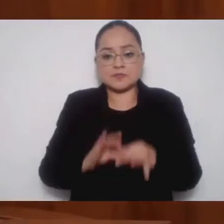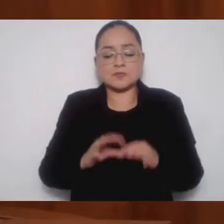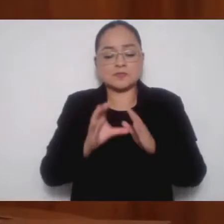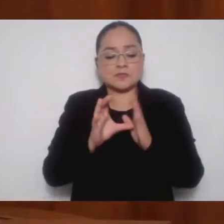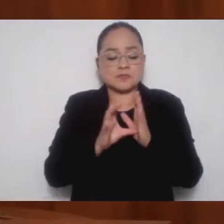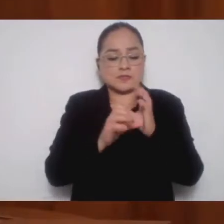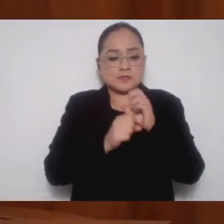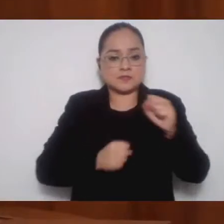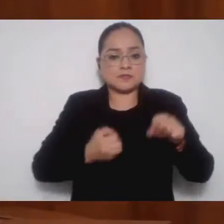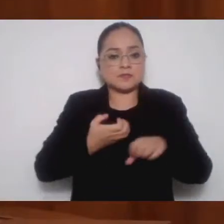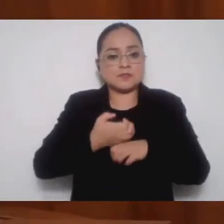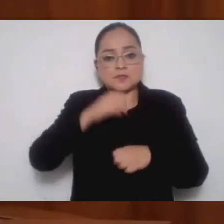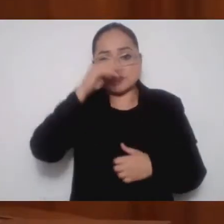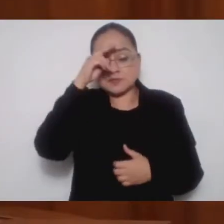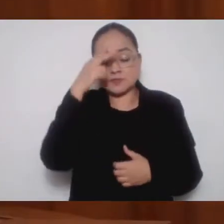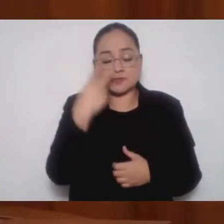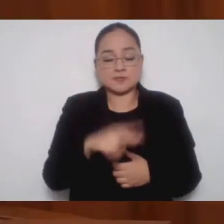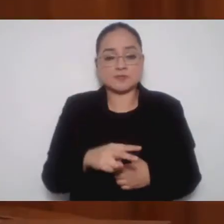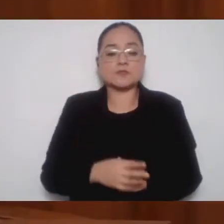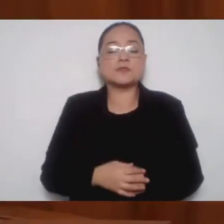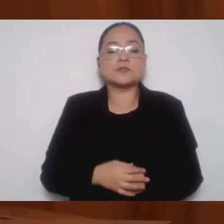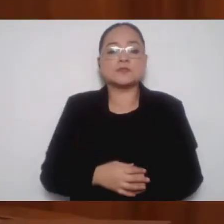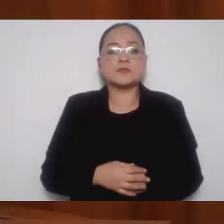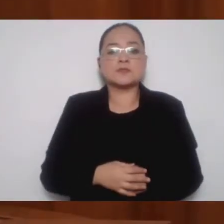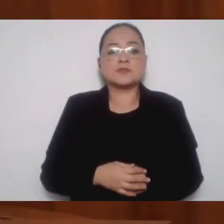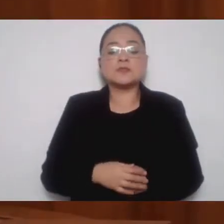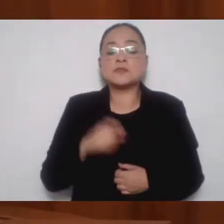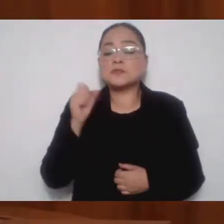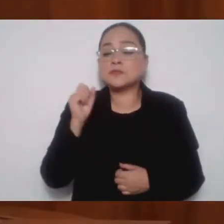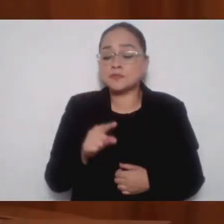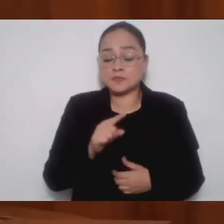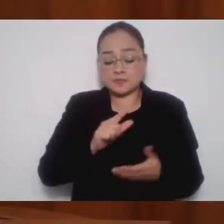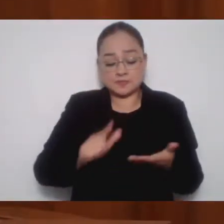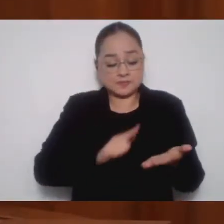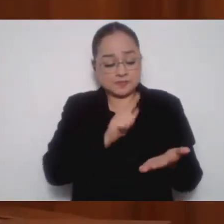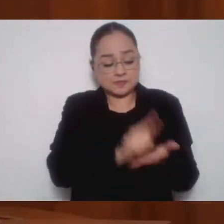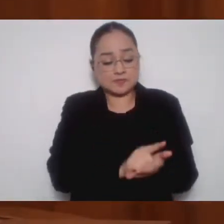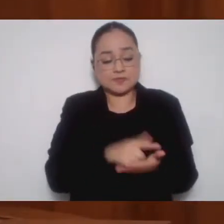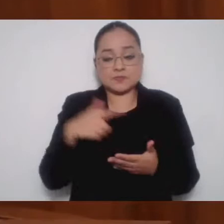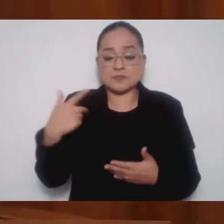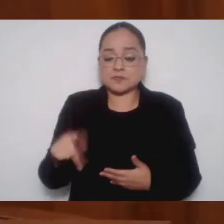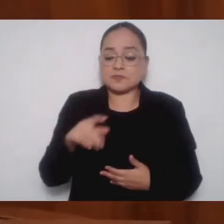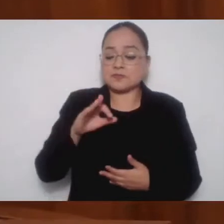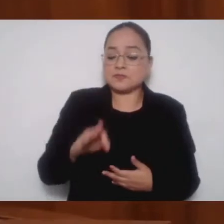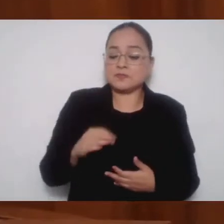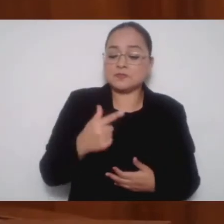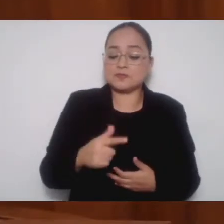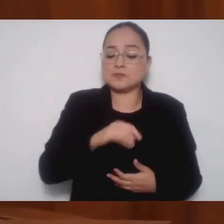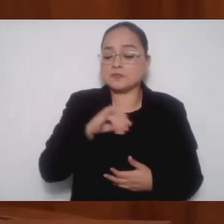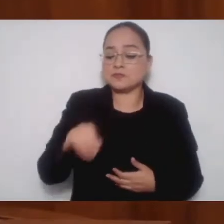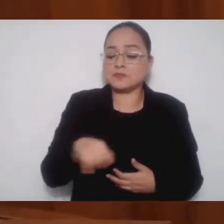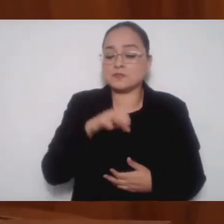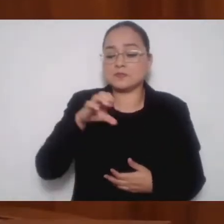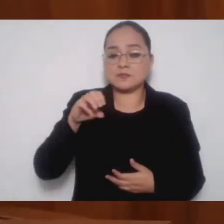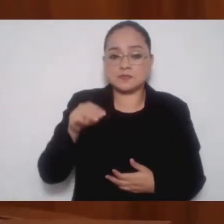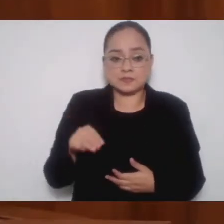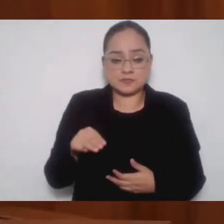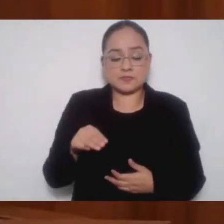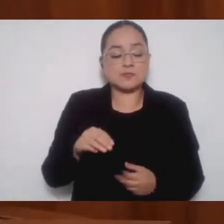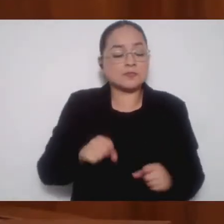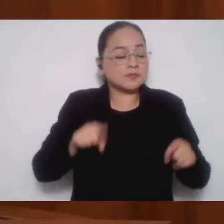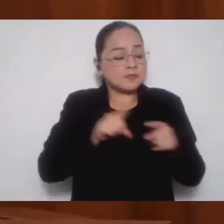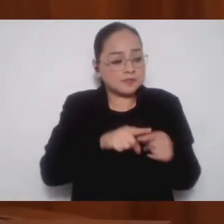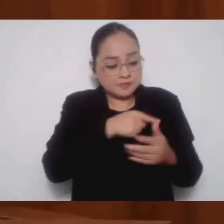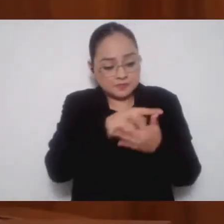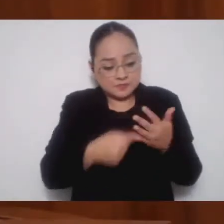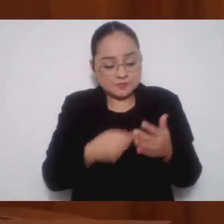Constitución Política del Estado Libre y Soberano de México y en la Ley de la Fiscalía General de Justicia del